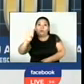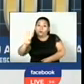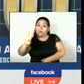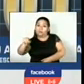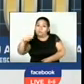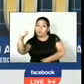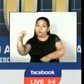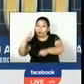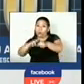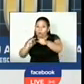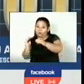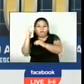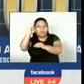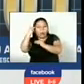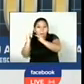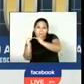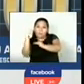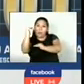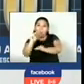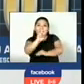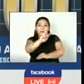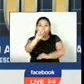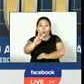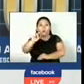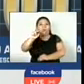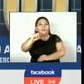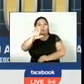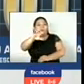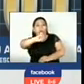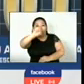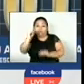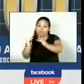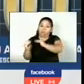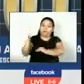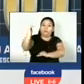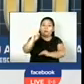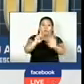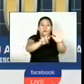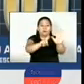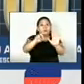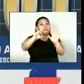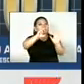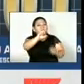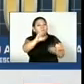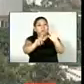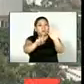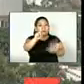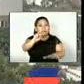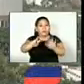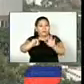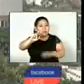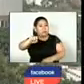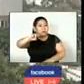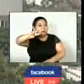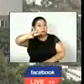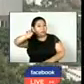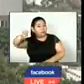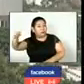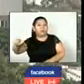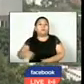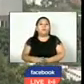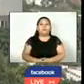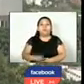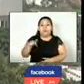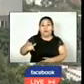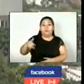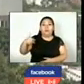Eso es un incremento del 22.5%, es decir, 617.2 millones más. Para este 2021,